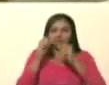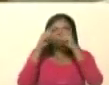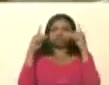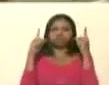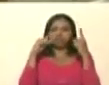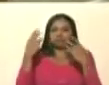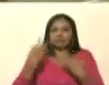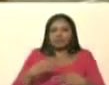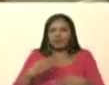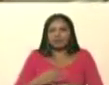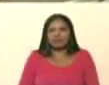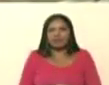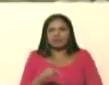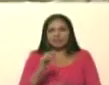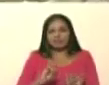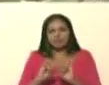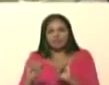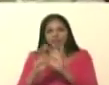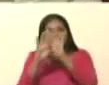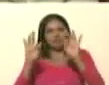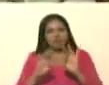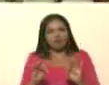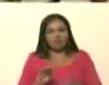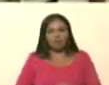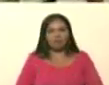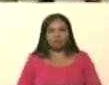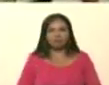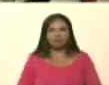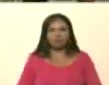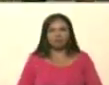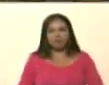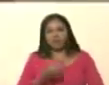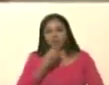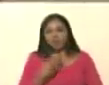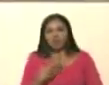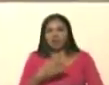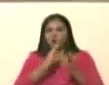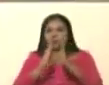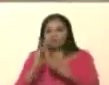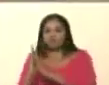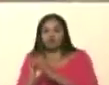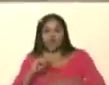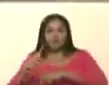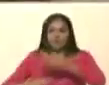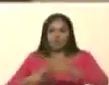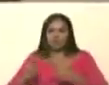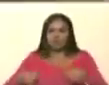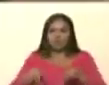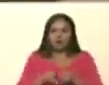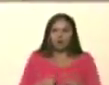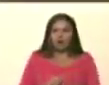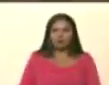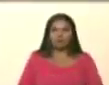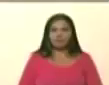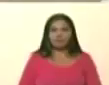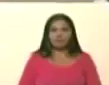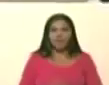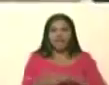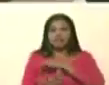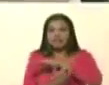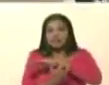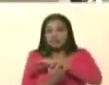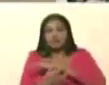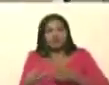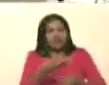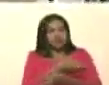de las instalaciones de su buena organización productiva de la tecnología de primer